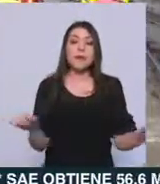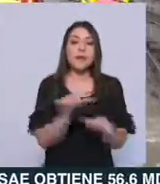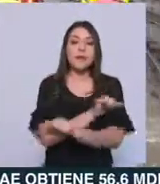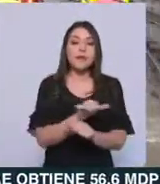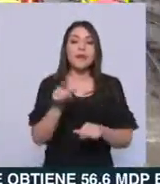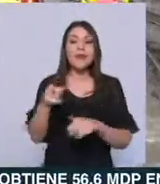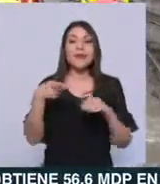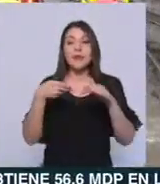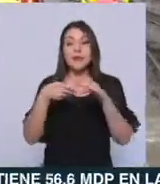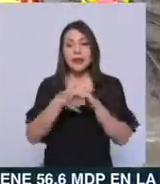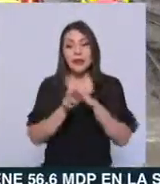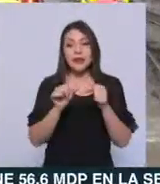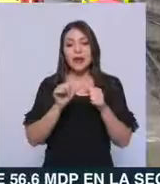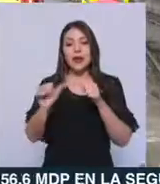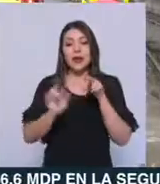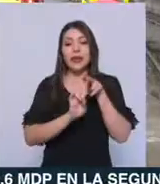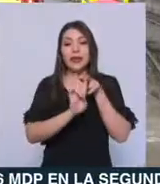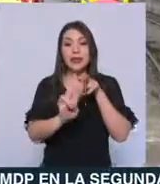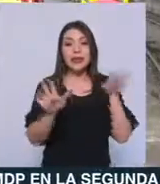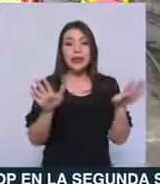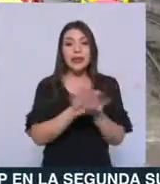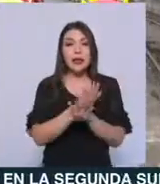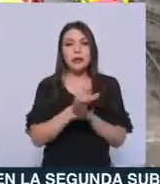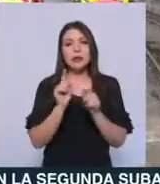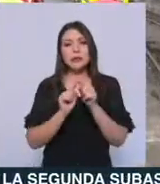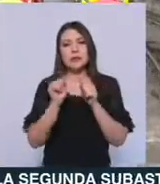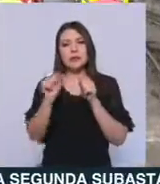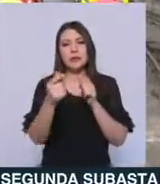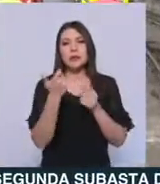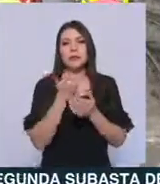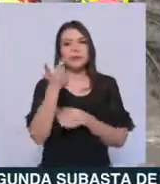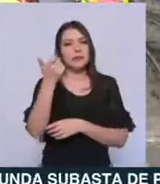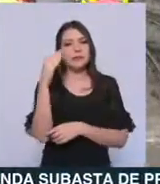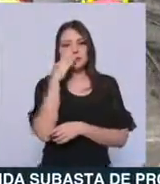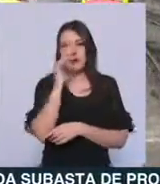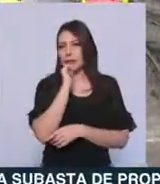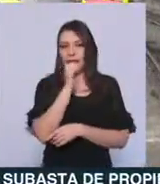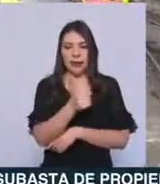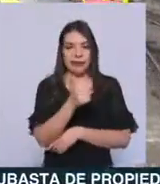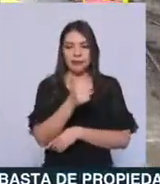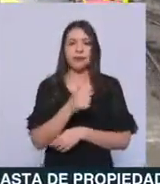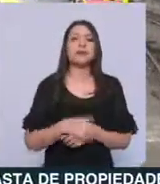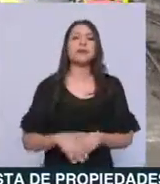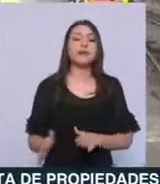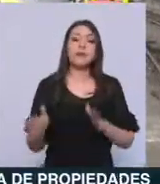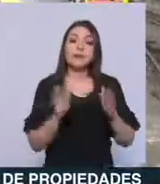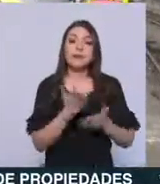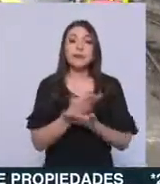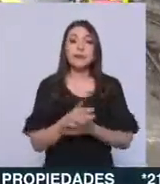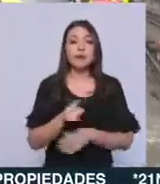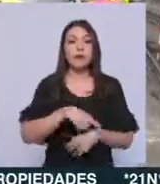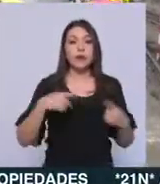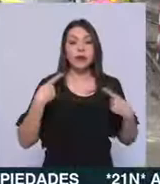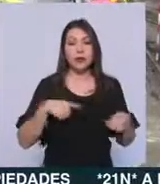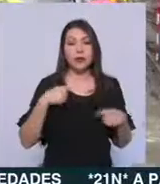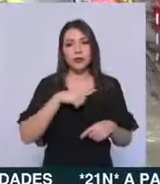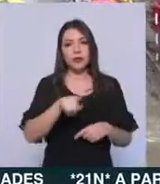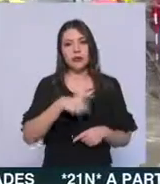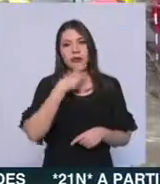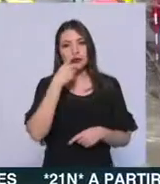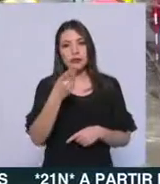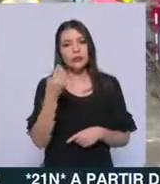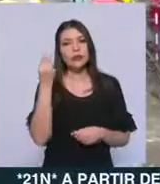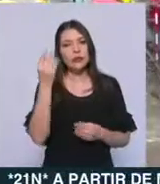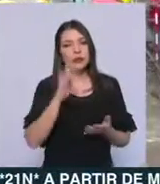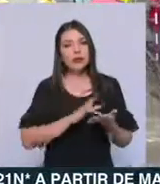al tren o del tren a RTP. Y de antemano la consideración a nuestros usuarios por esta